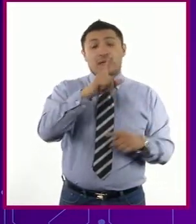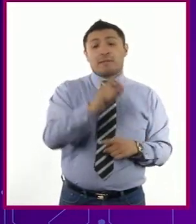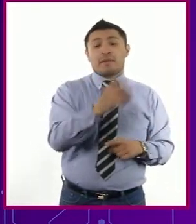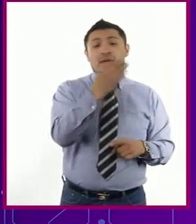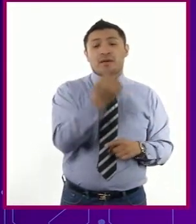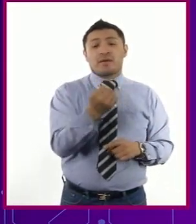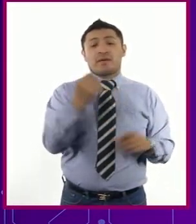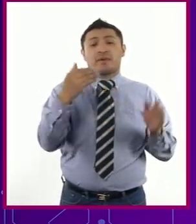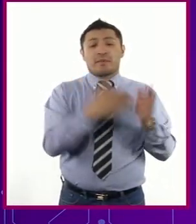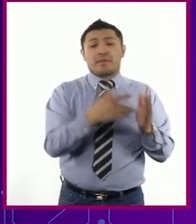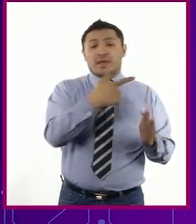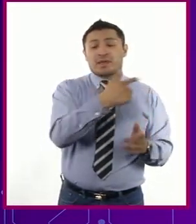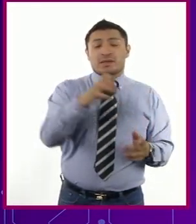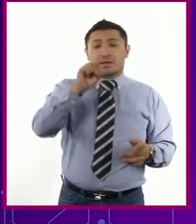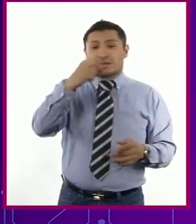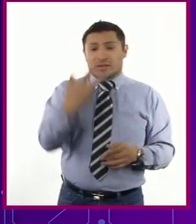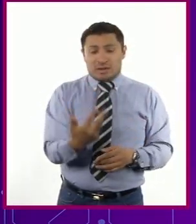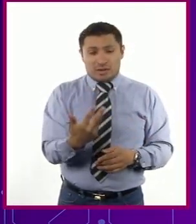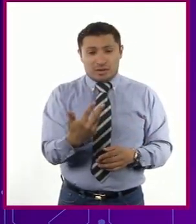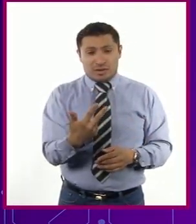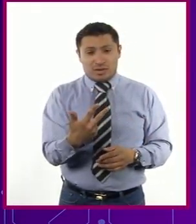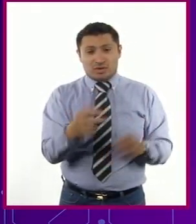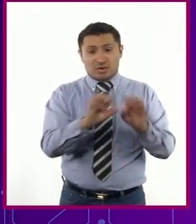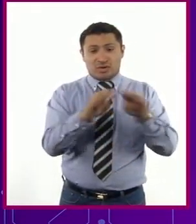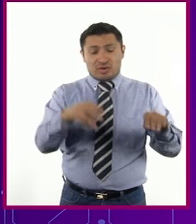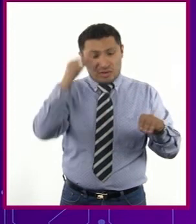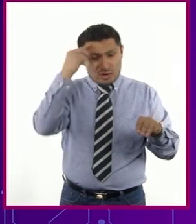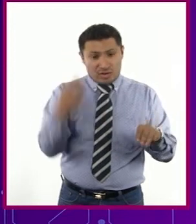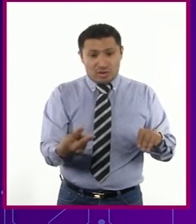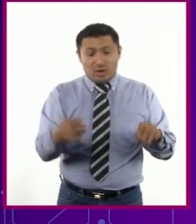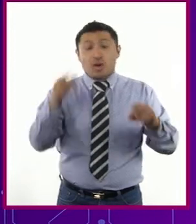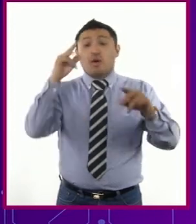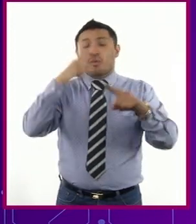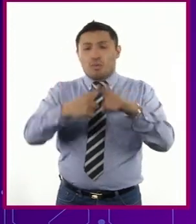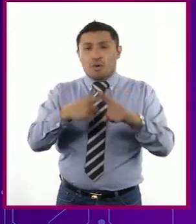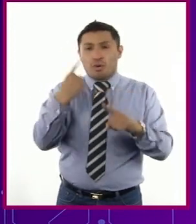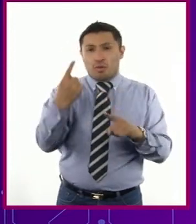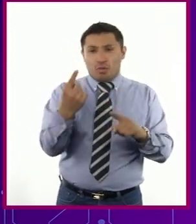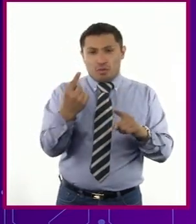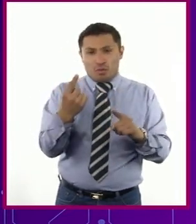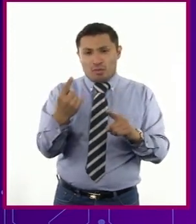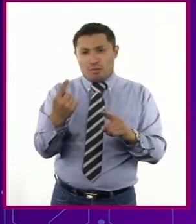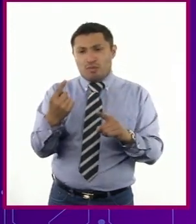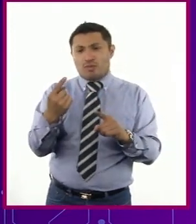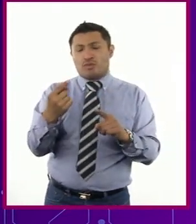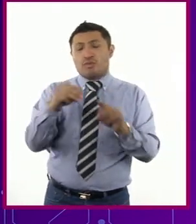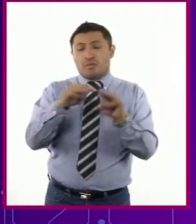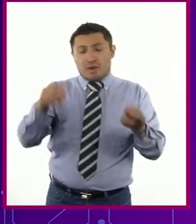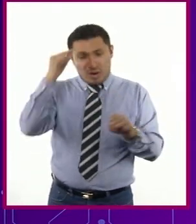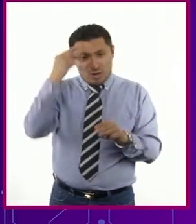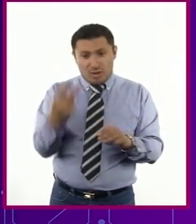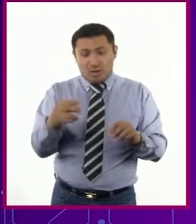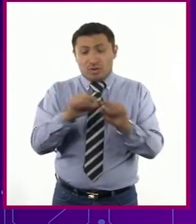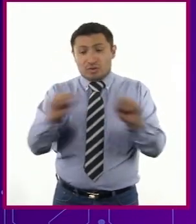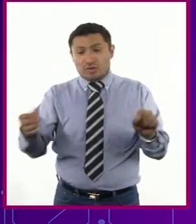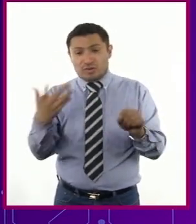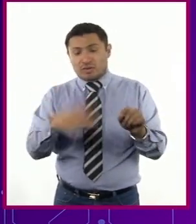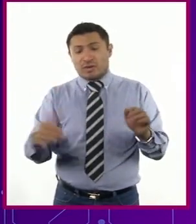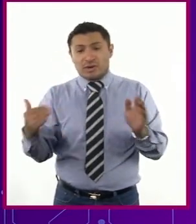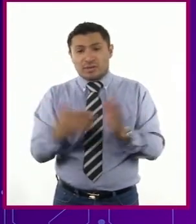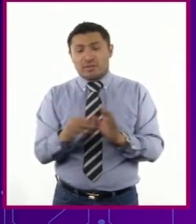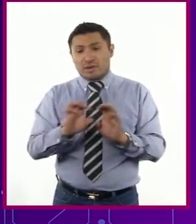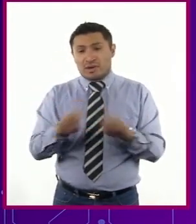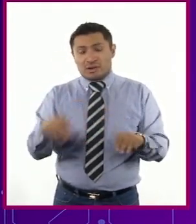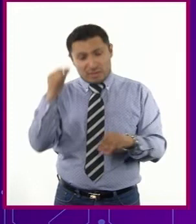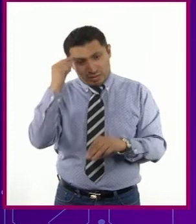29.768 centímetros cuadrados por el factor de conversión, 1 metro cuadrado sobre 10.000 centímetros cuadrados. Al